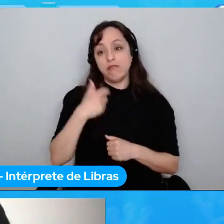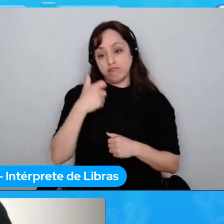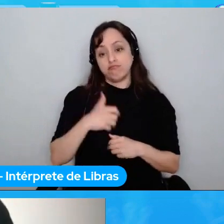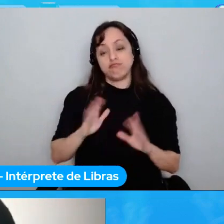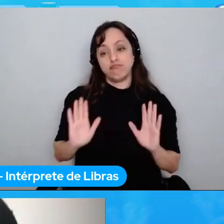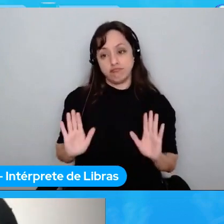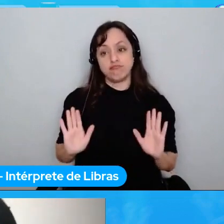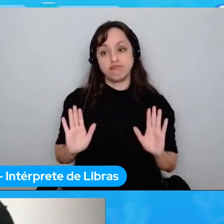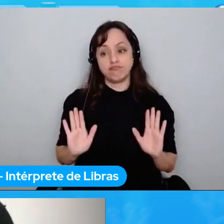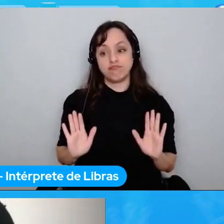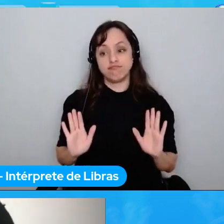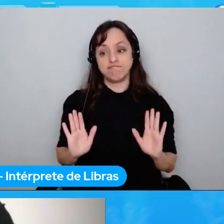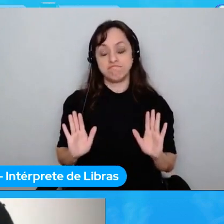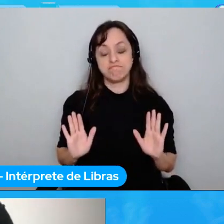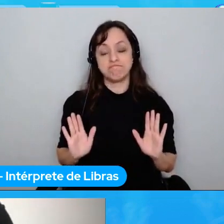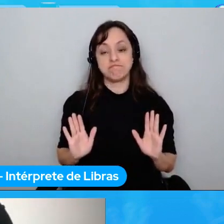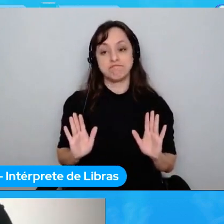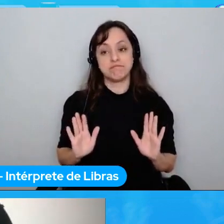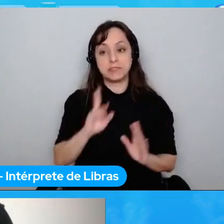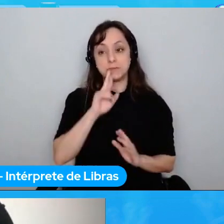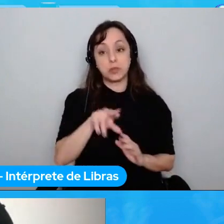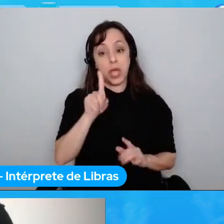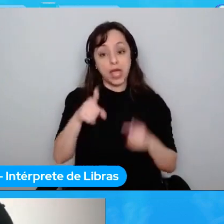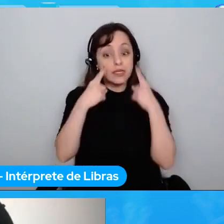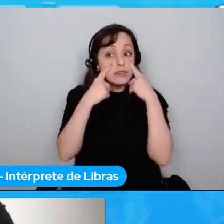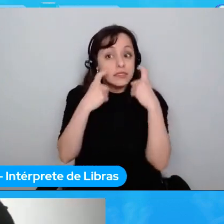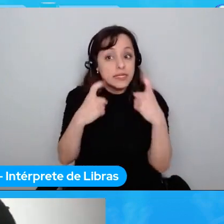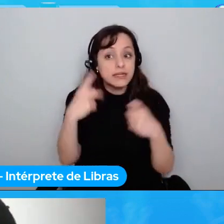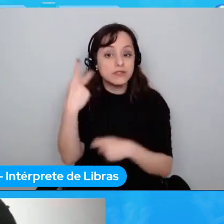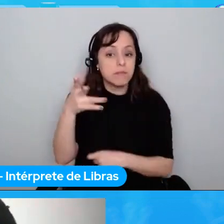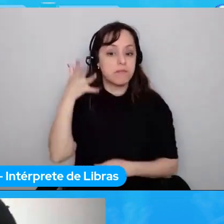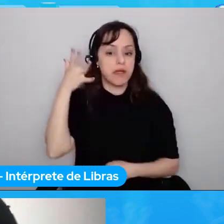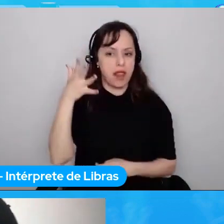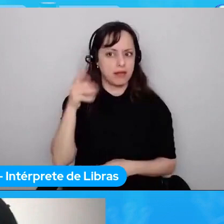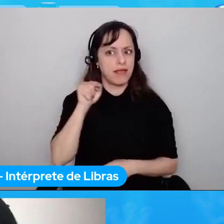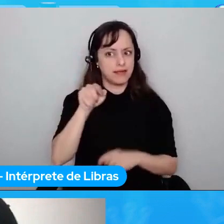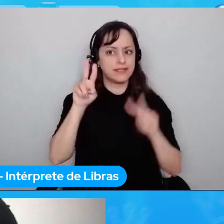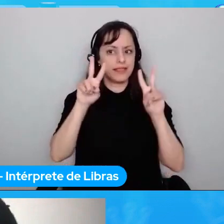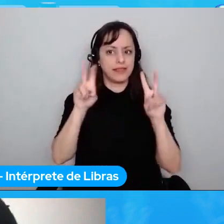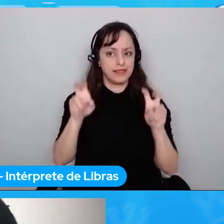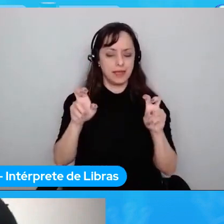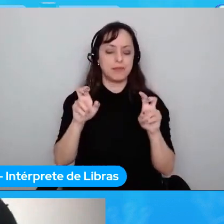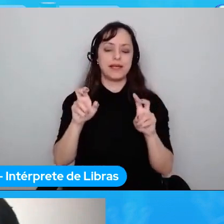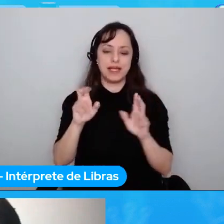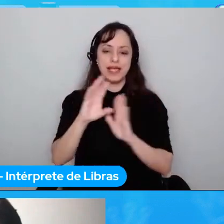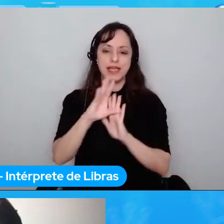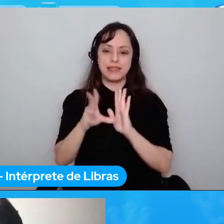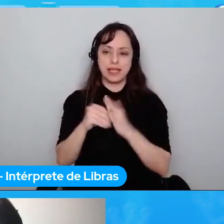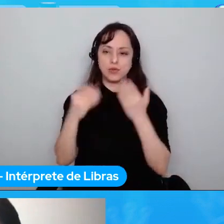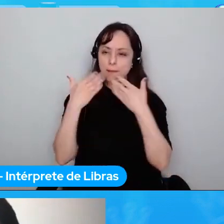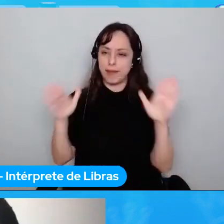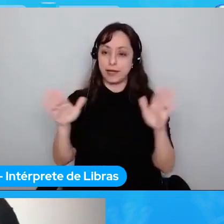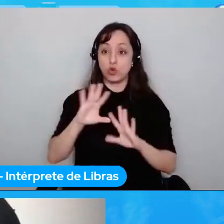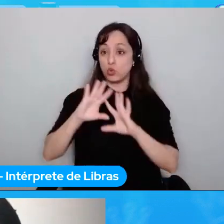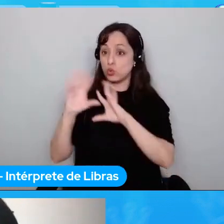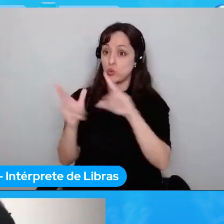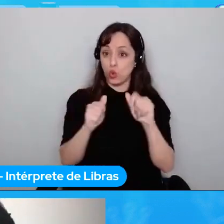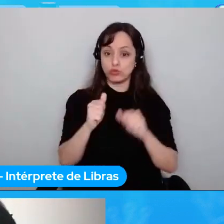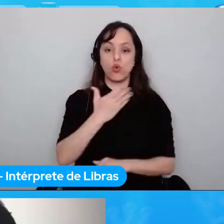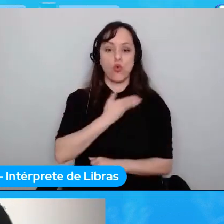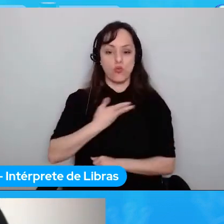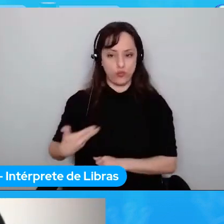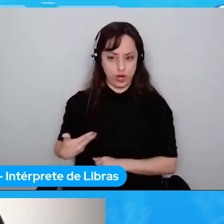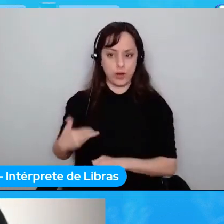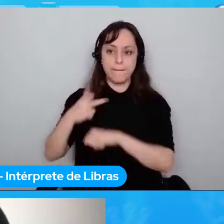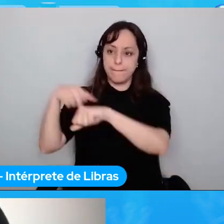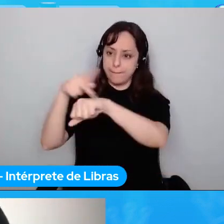una charla muy interesante y sobre temas de datos abiertos en prácticamente todos los gobiernos, ¿no? Cada